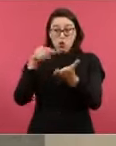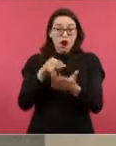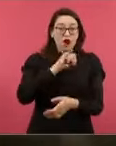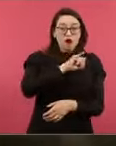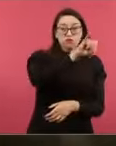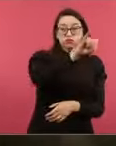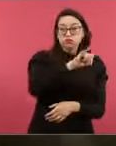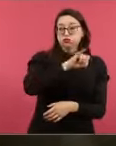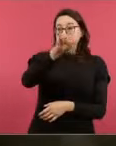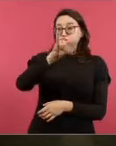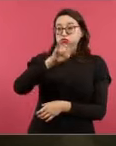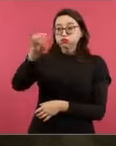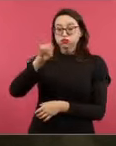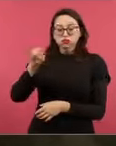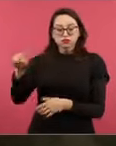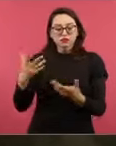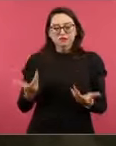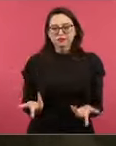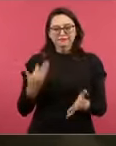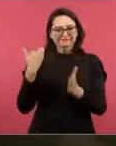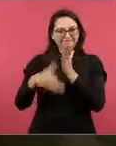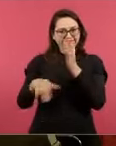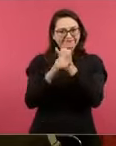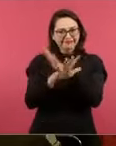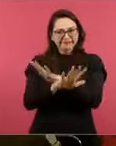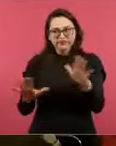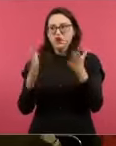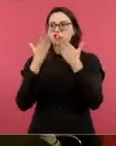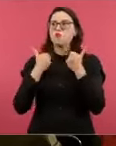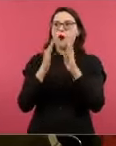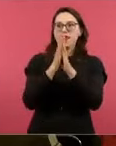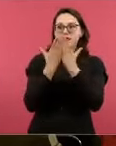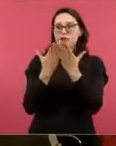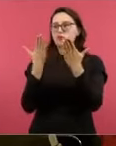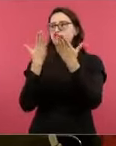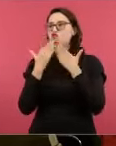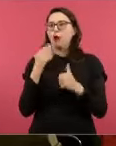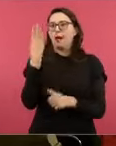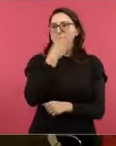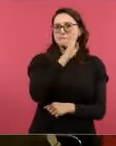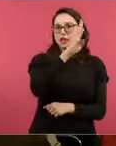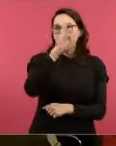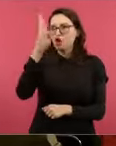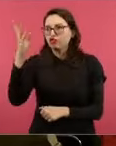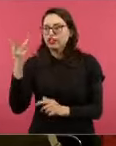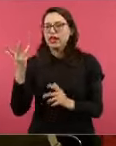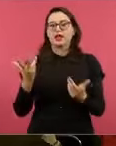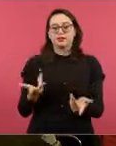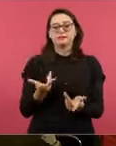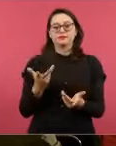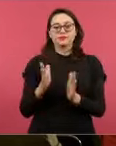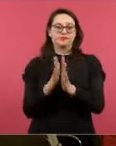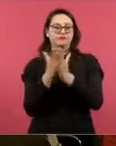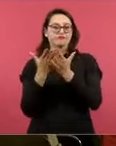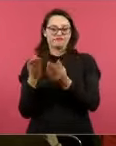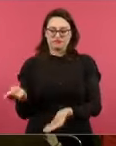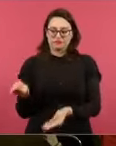enriquecer los materiales educativos que tenemos en las escuelas, en las comunidades, en las